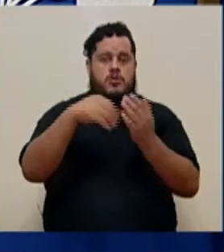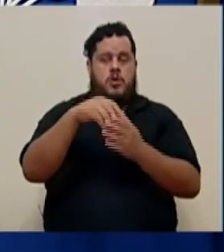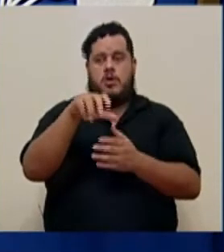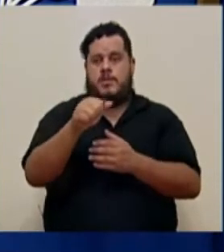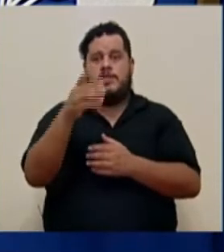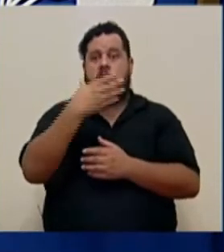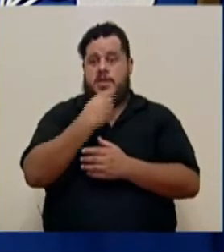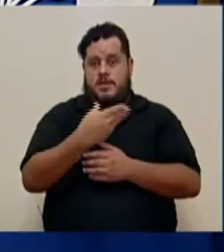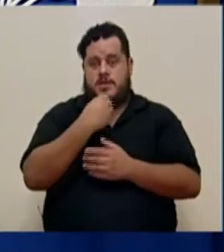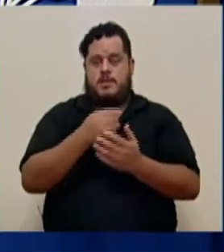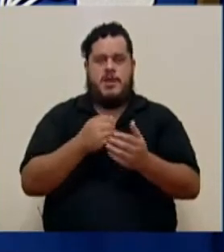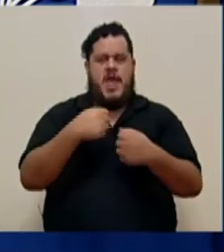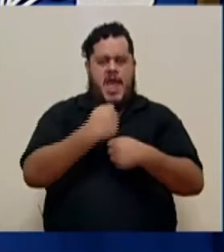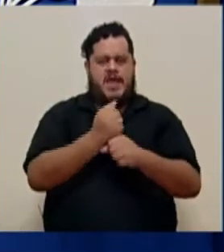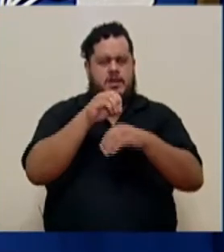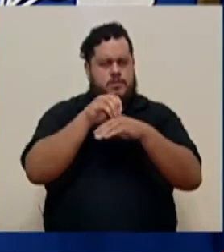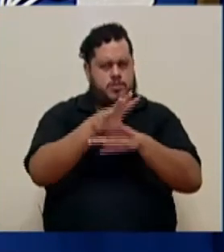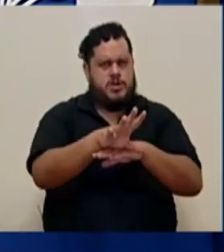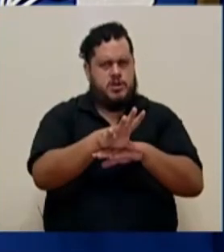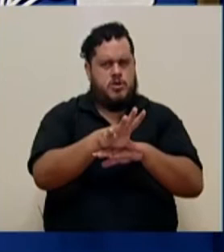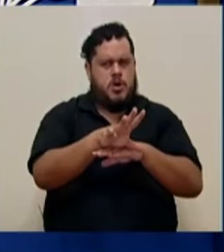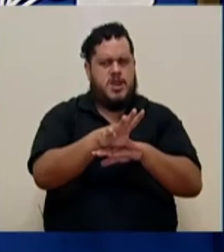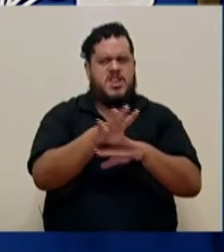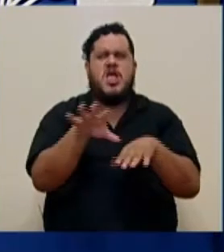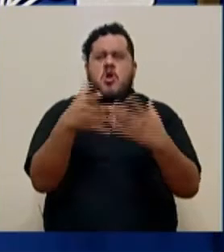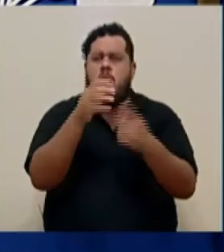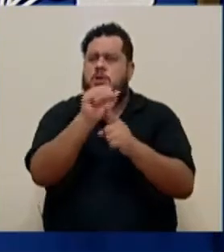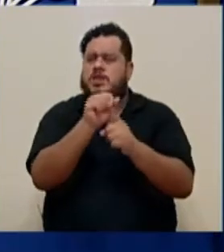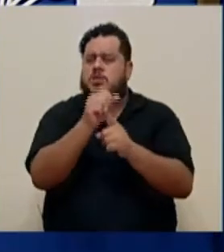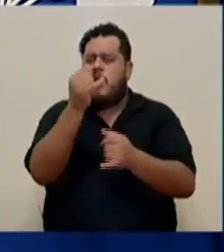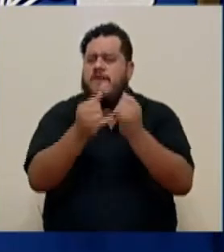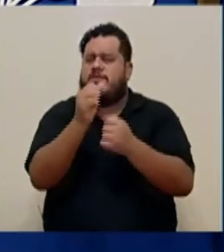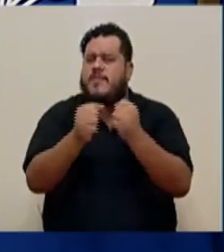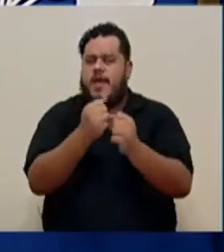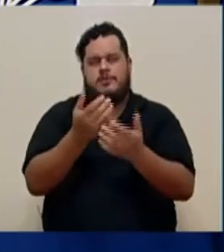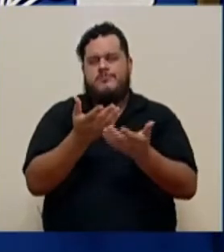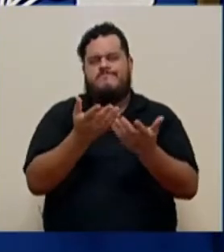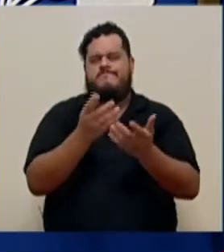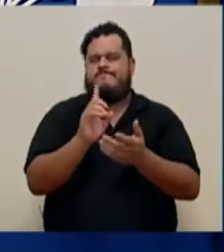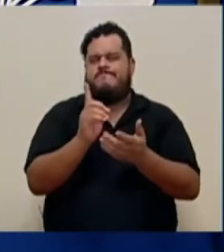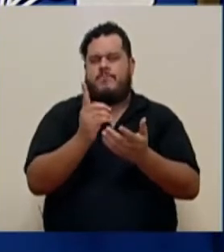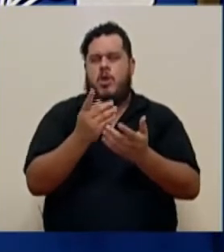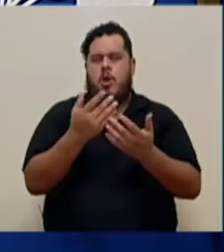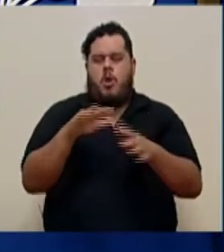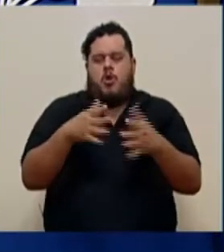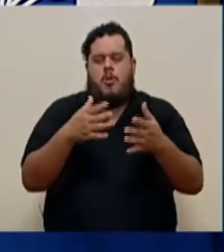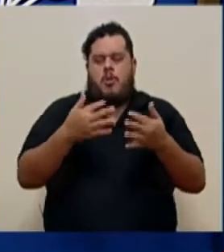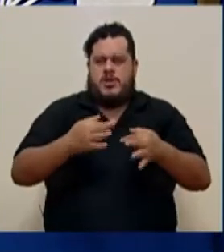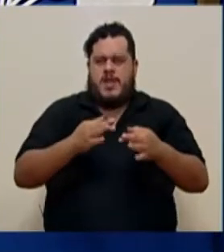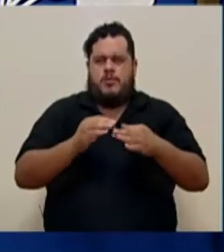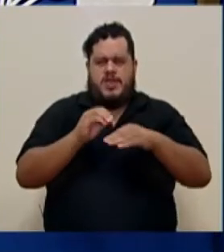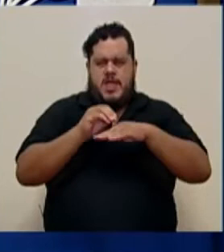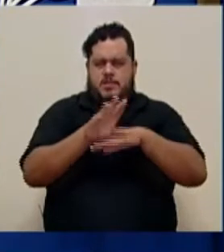hacer proyecciones, en realidad, entre más tiempo uno trate de tirar esa proyección, más es el grado